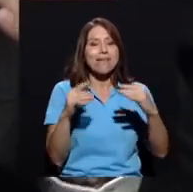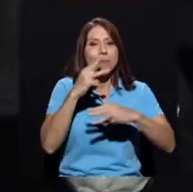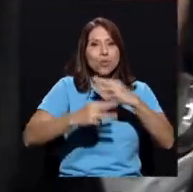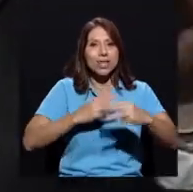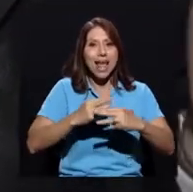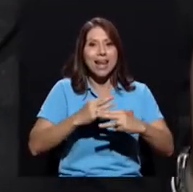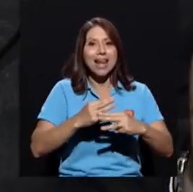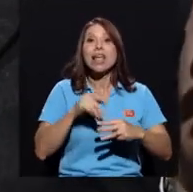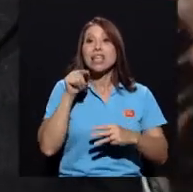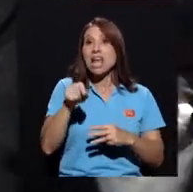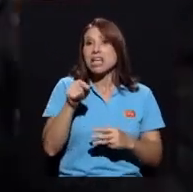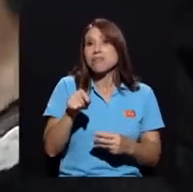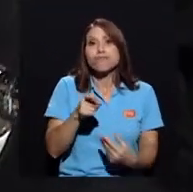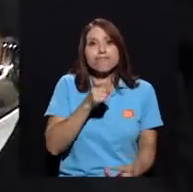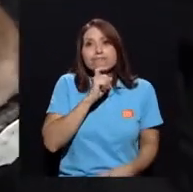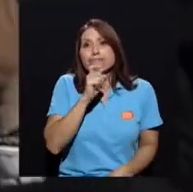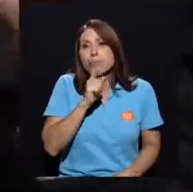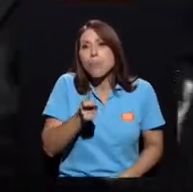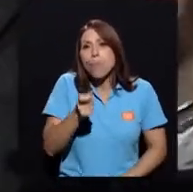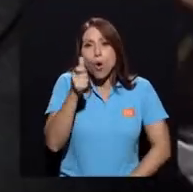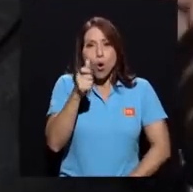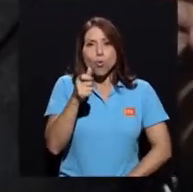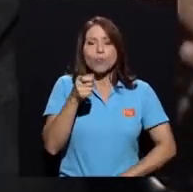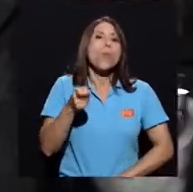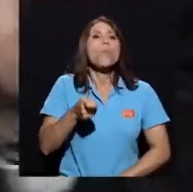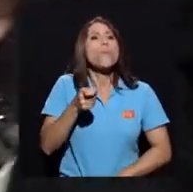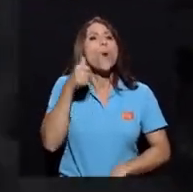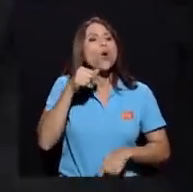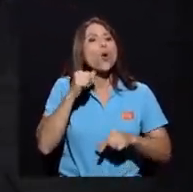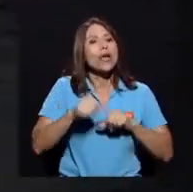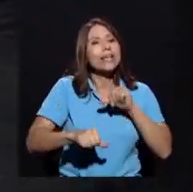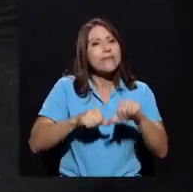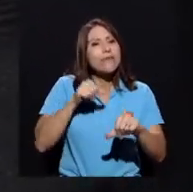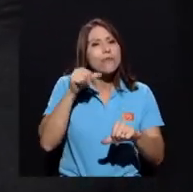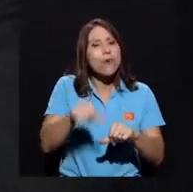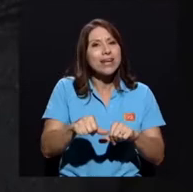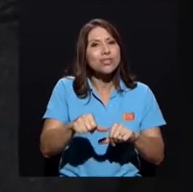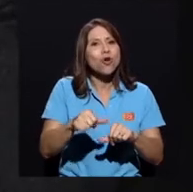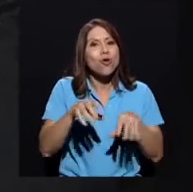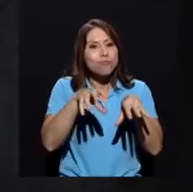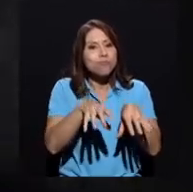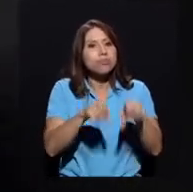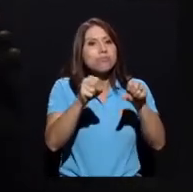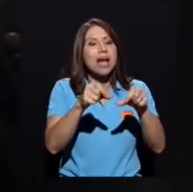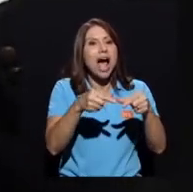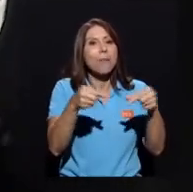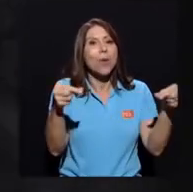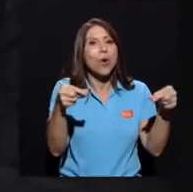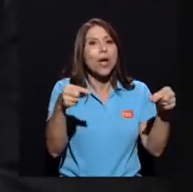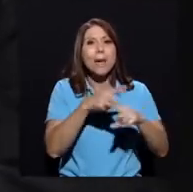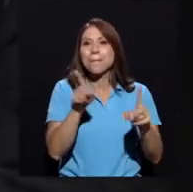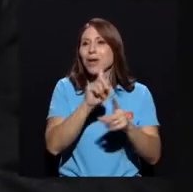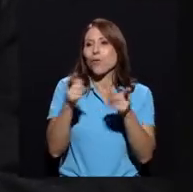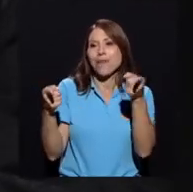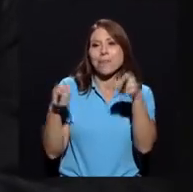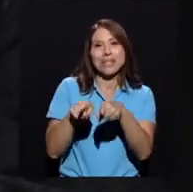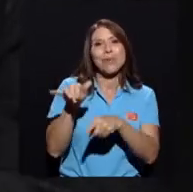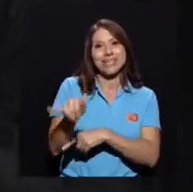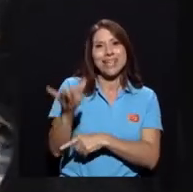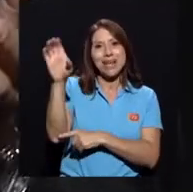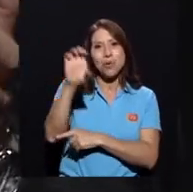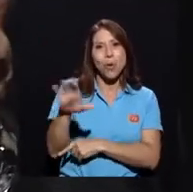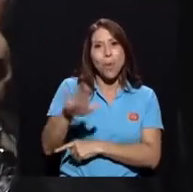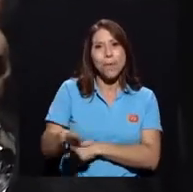había costado muy poco, le había costado muy poco esfuerzo. El punto de Japón, no así había sido Europa, que el esfuerzo había